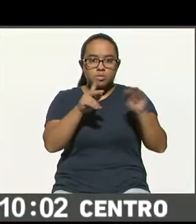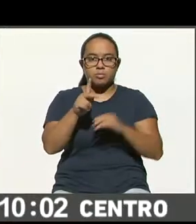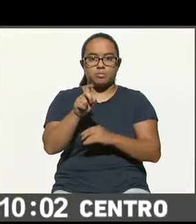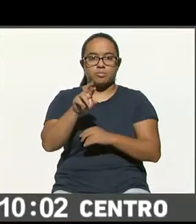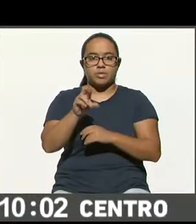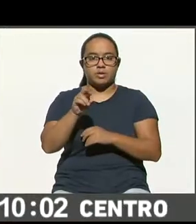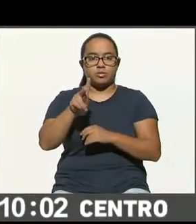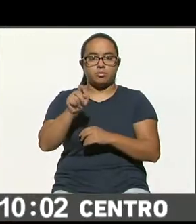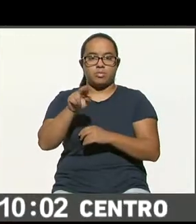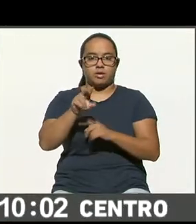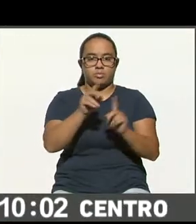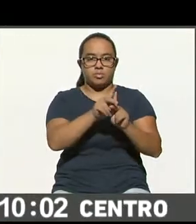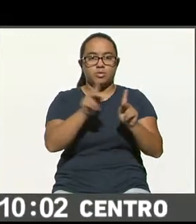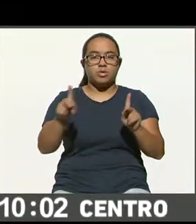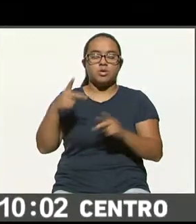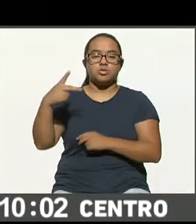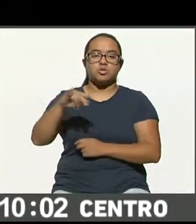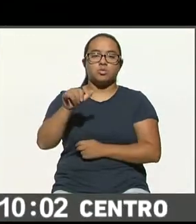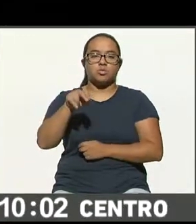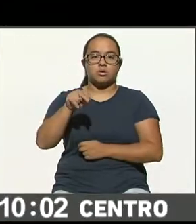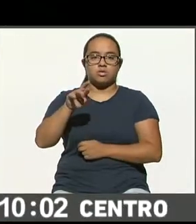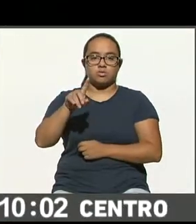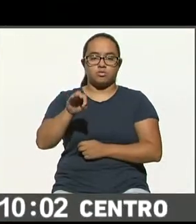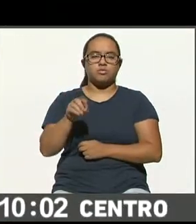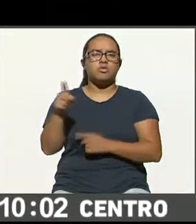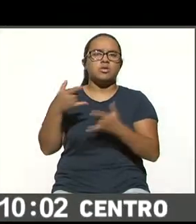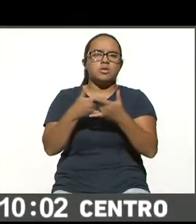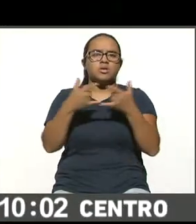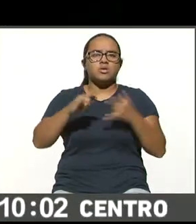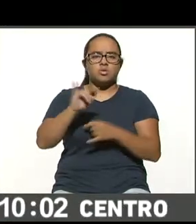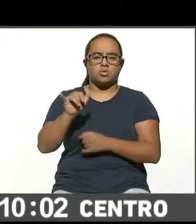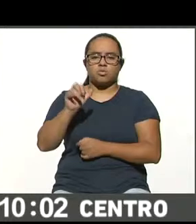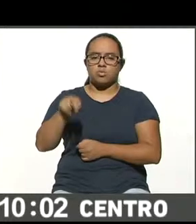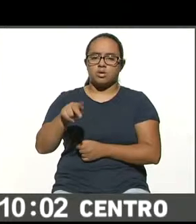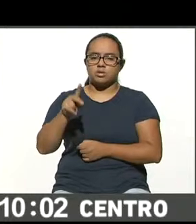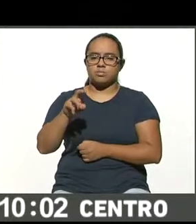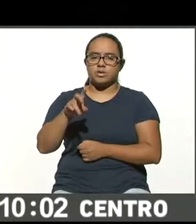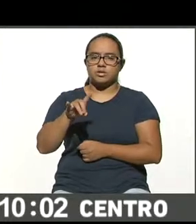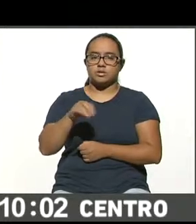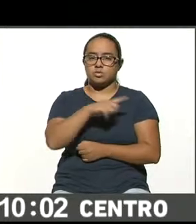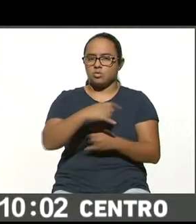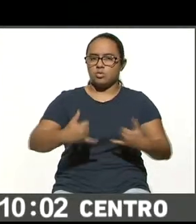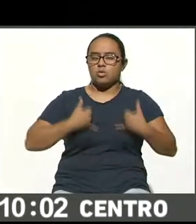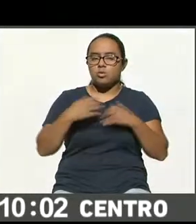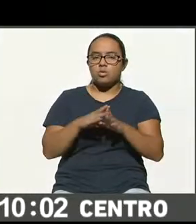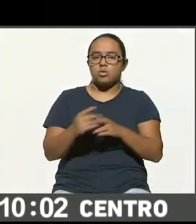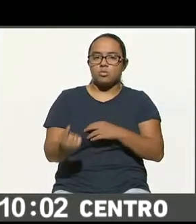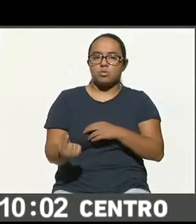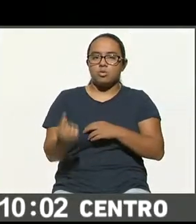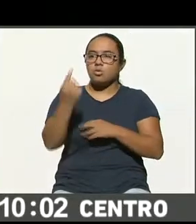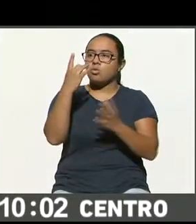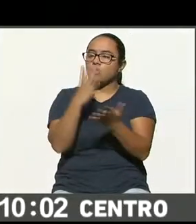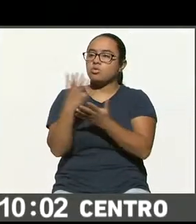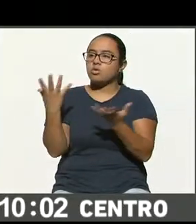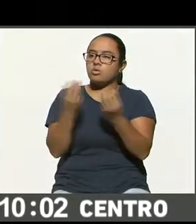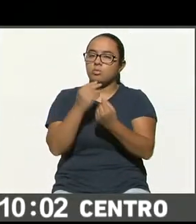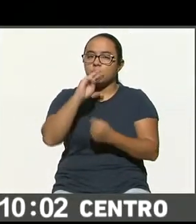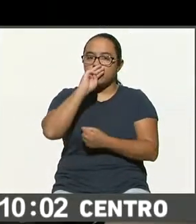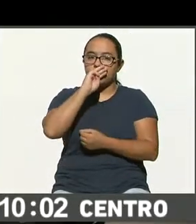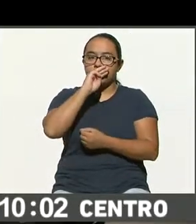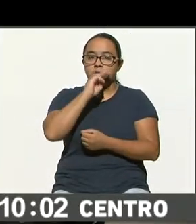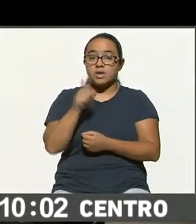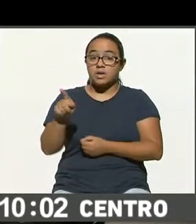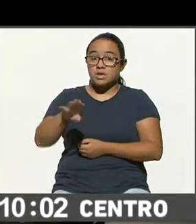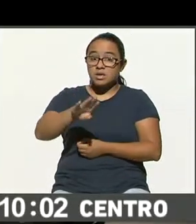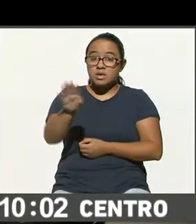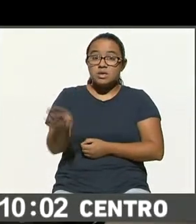Pedro Pagno, novela de Juan Rulfo. Cuenta la historia de Juan Preciado, un joven que creció únicamente junto a su madre y en su lecho